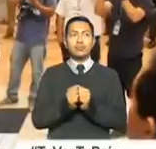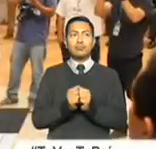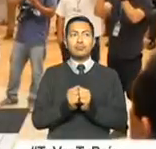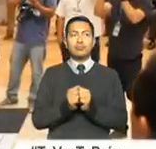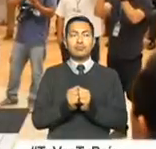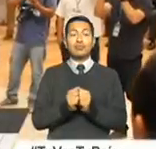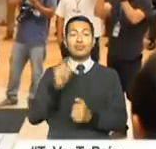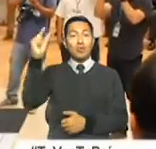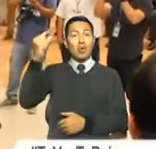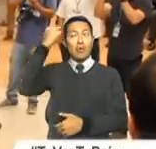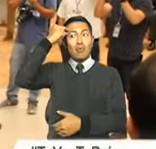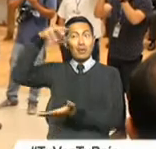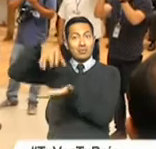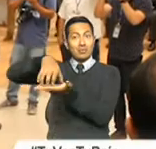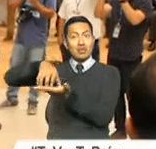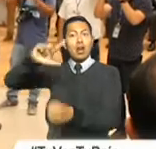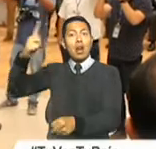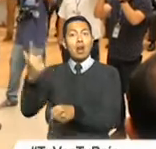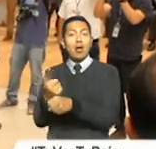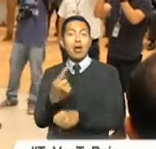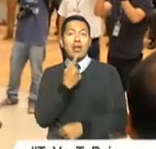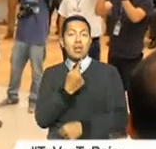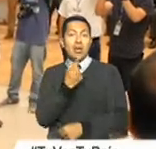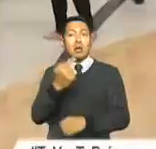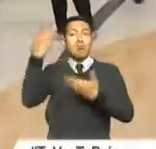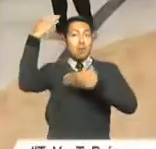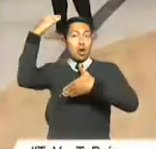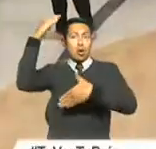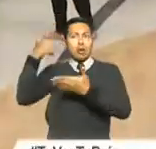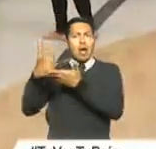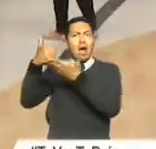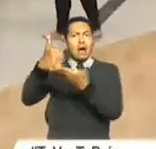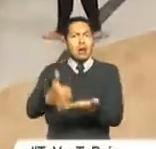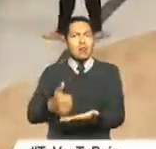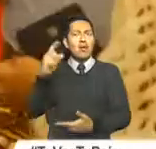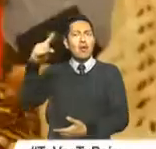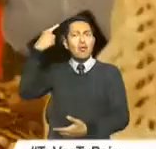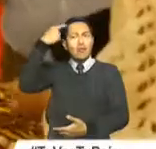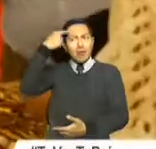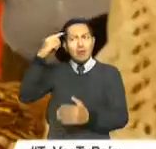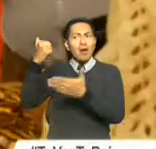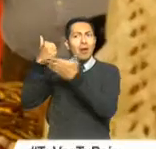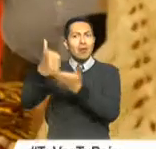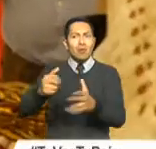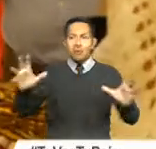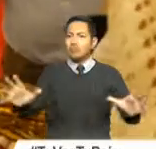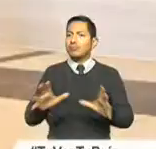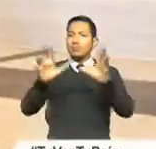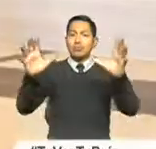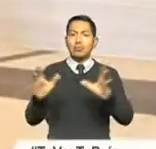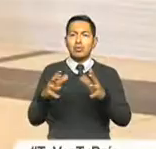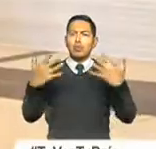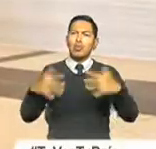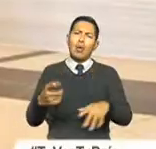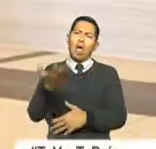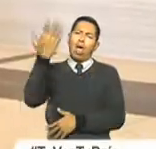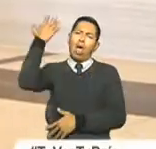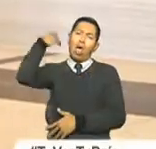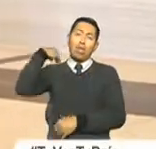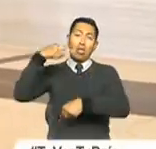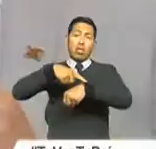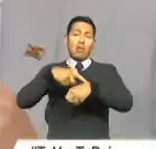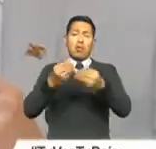Loja, indicó que la voluntad política de nuestros presidentes es de manera urgente recuperar décadas perdidas donde la frontera